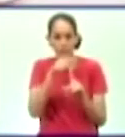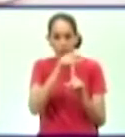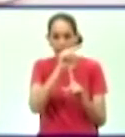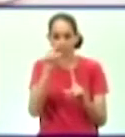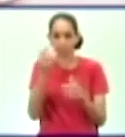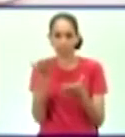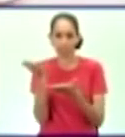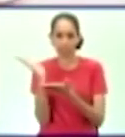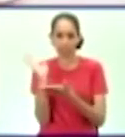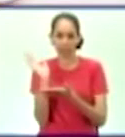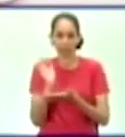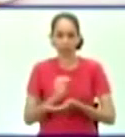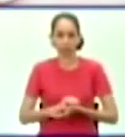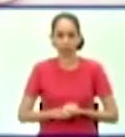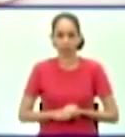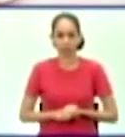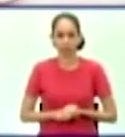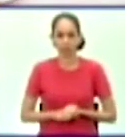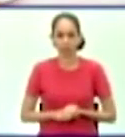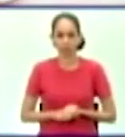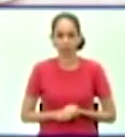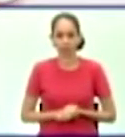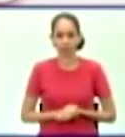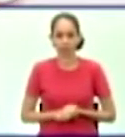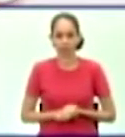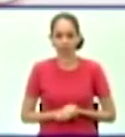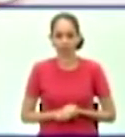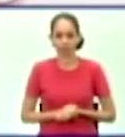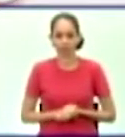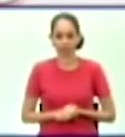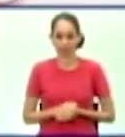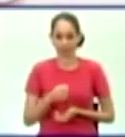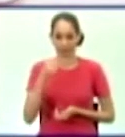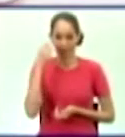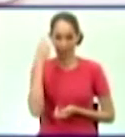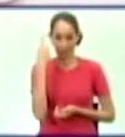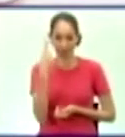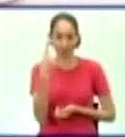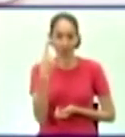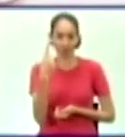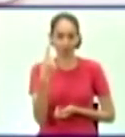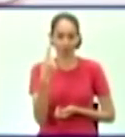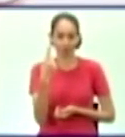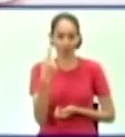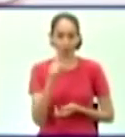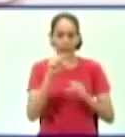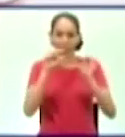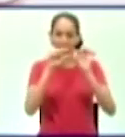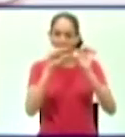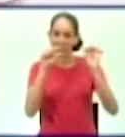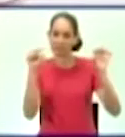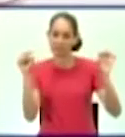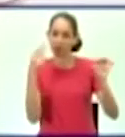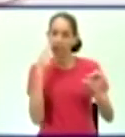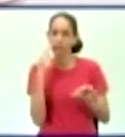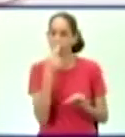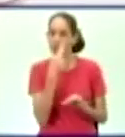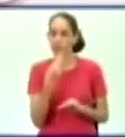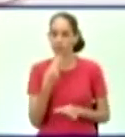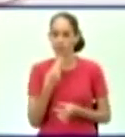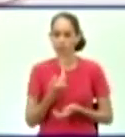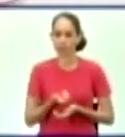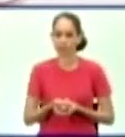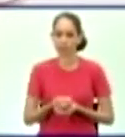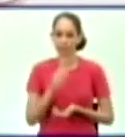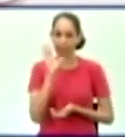clase de hoy. Fíjense que aparece una frase de nuestro apóstol nacional.